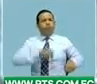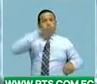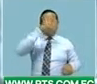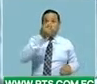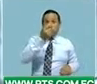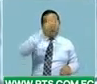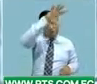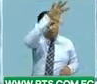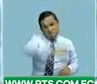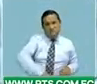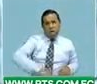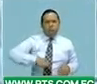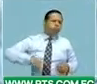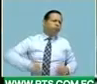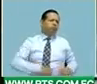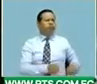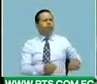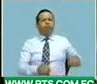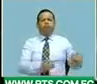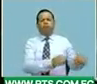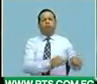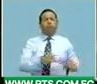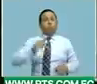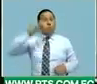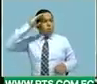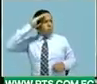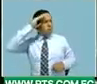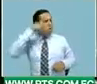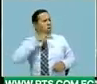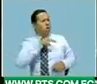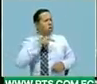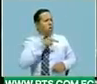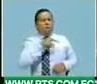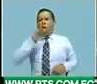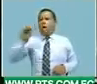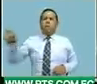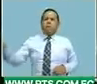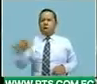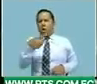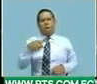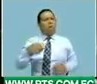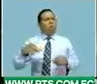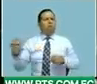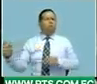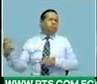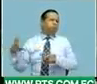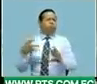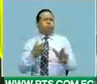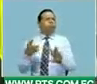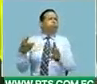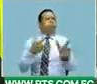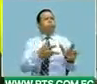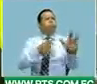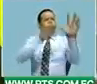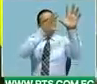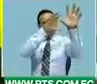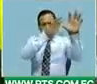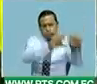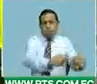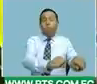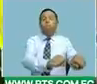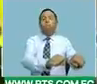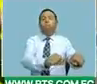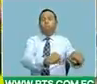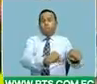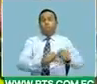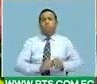cadete alertó a un grupo de agentes de la SICPROVAC, quienes los detuvieron cuadras más adelante. En el sector se han